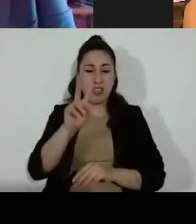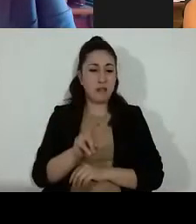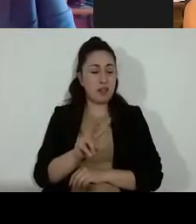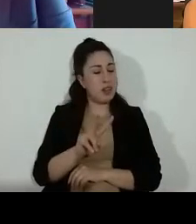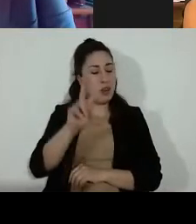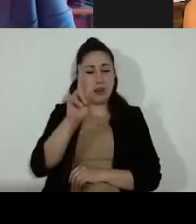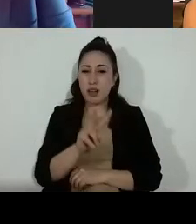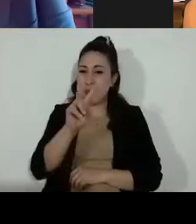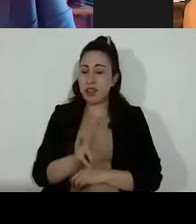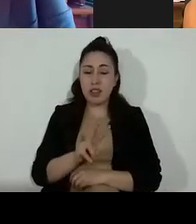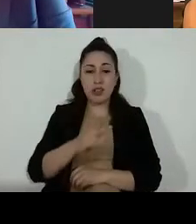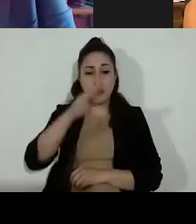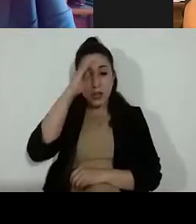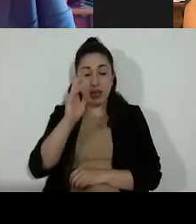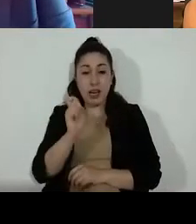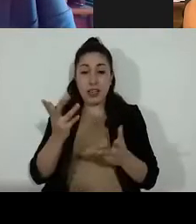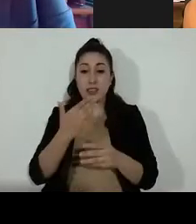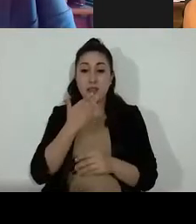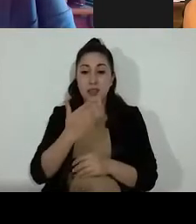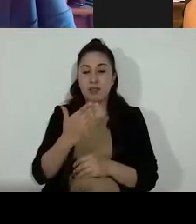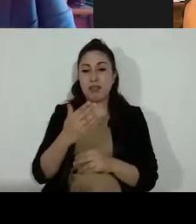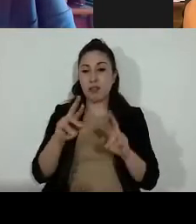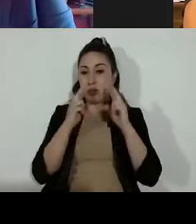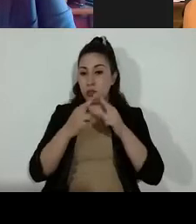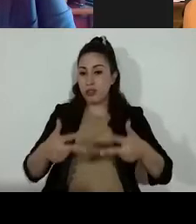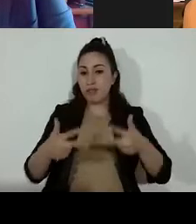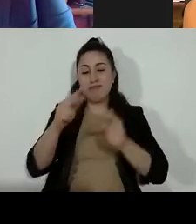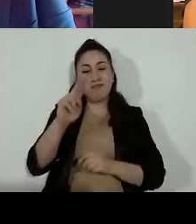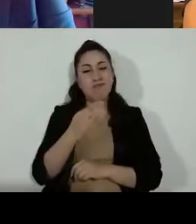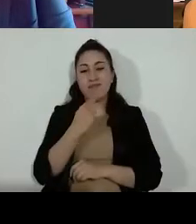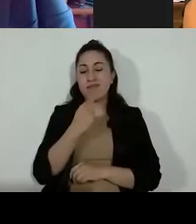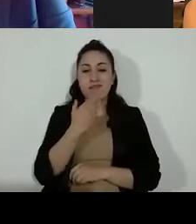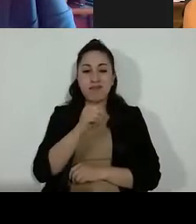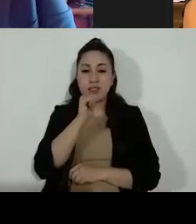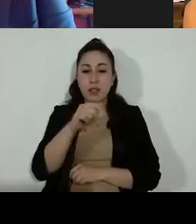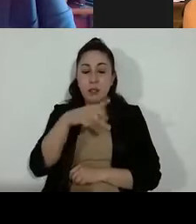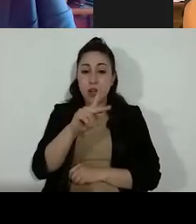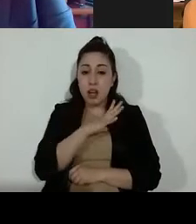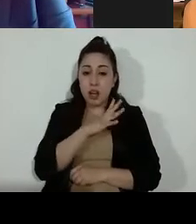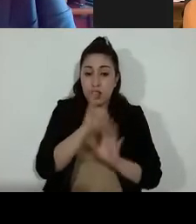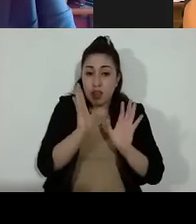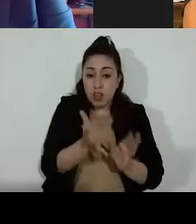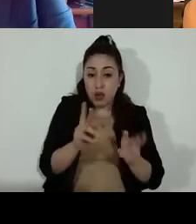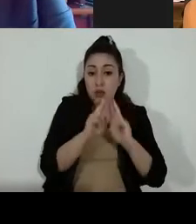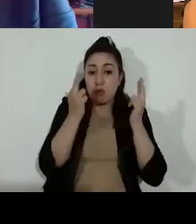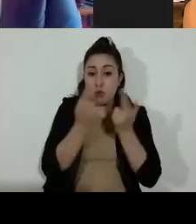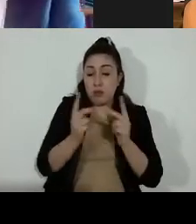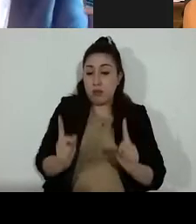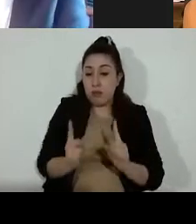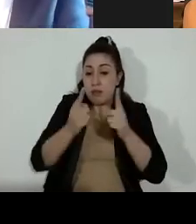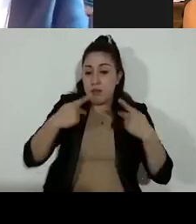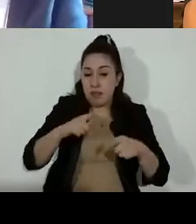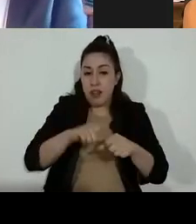bueno una comparecencia remota cuando se tiene la facultad y la posibilidad de hacer una comparecencia. Comparece significa